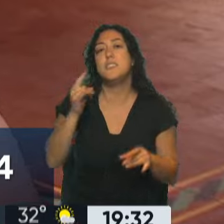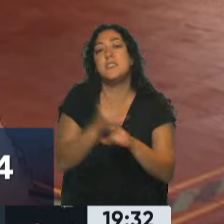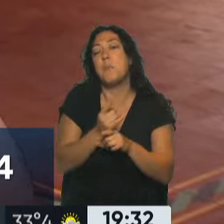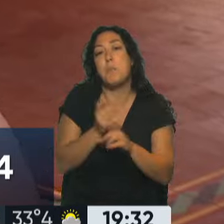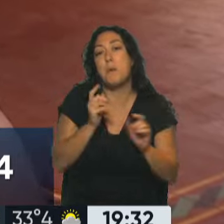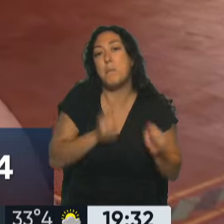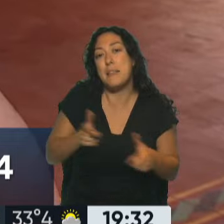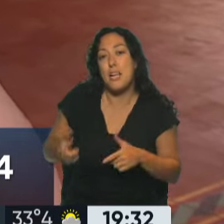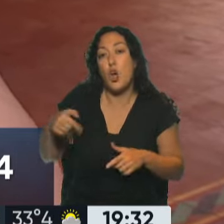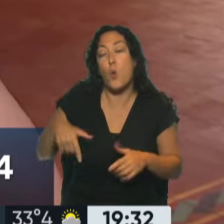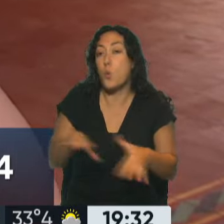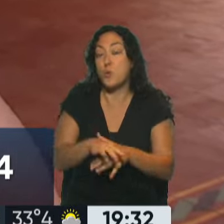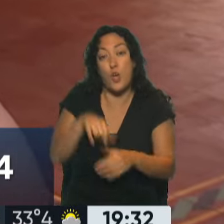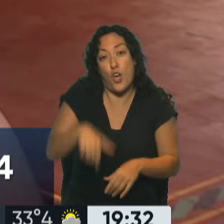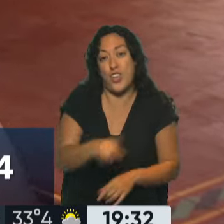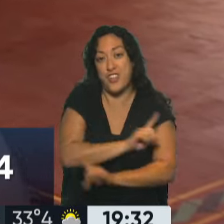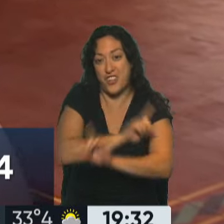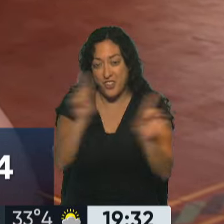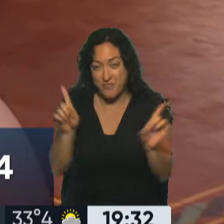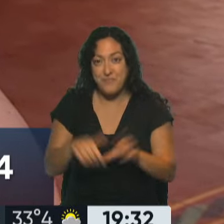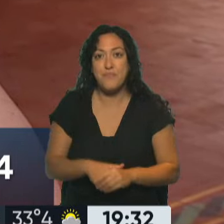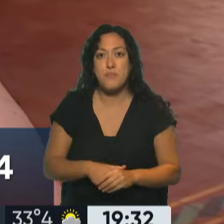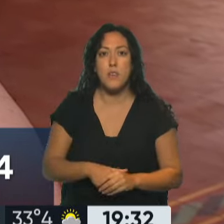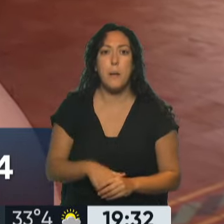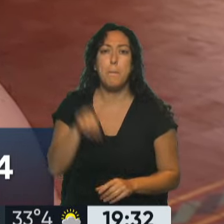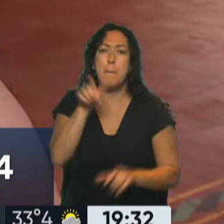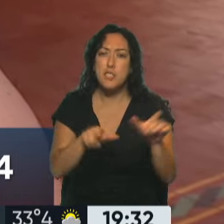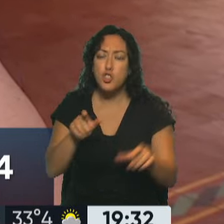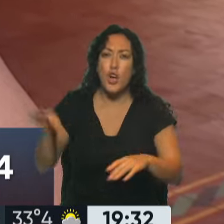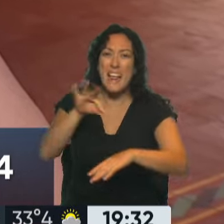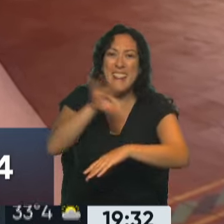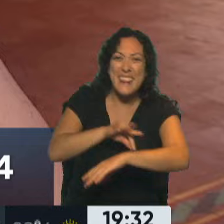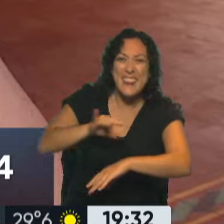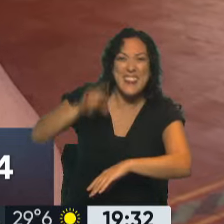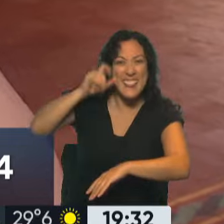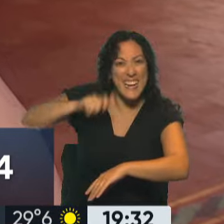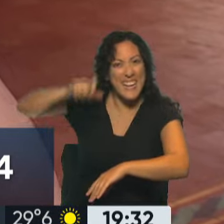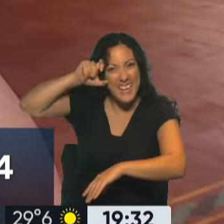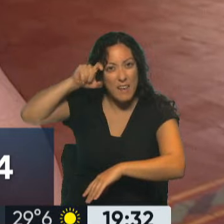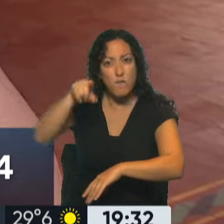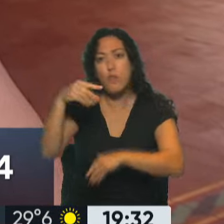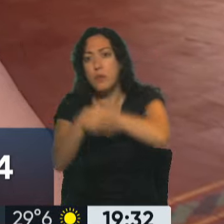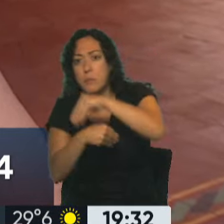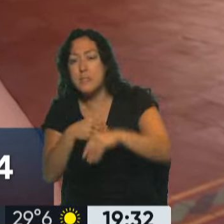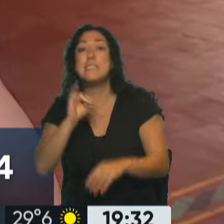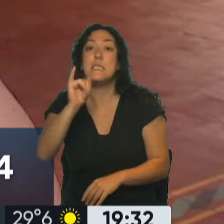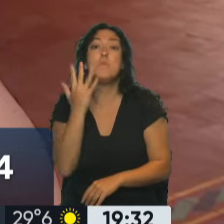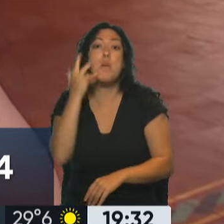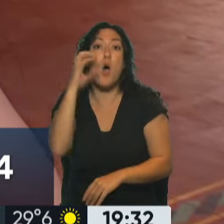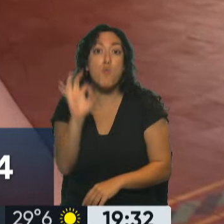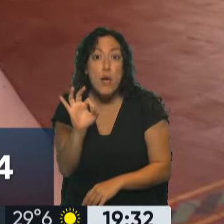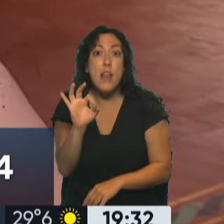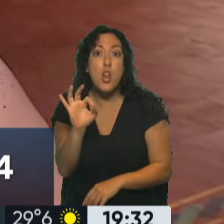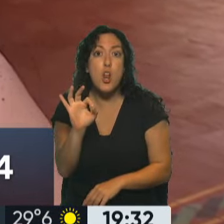fue una excepción Pero alguien que haya tenido dengue fam justamente mi abuelo ahora se